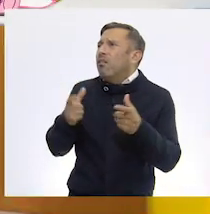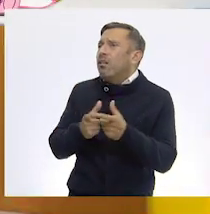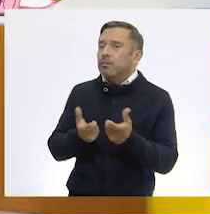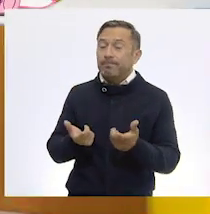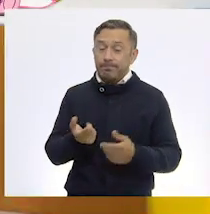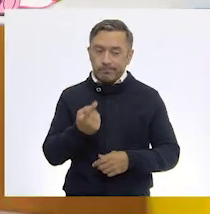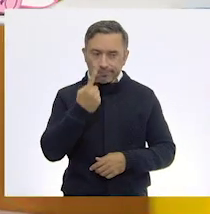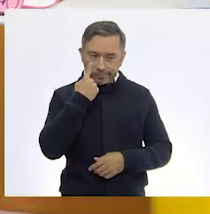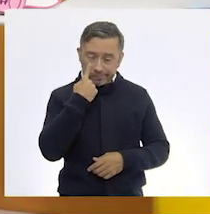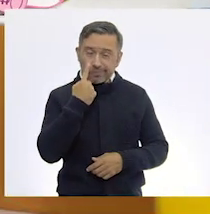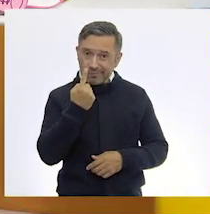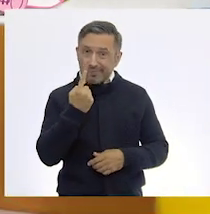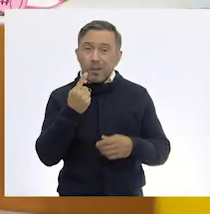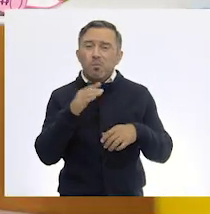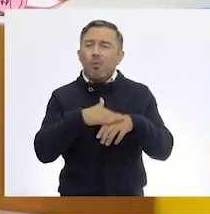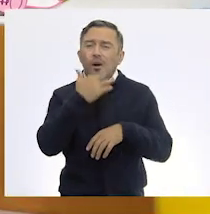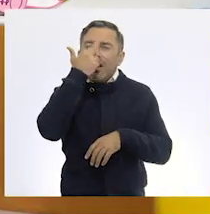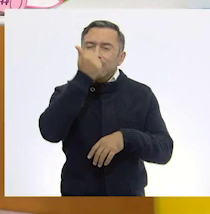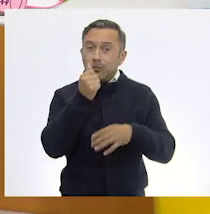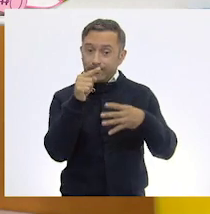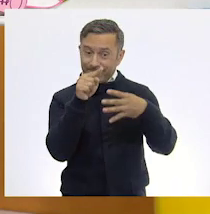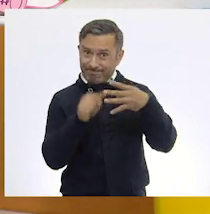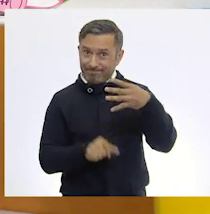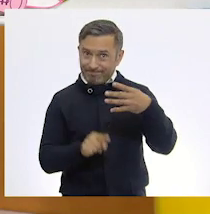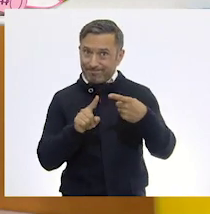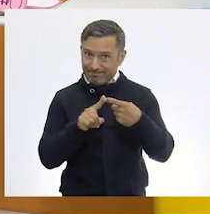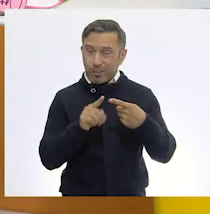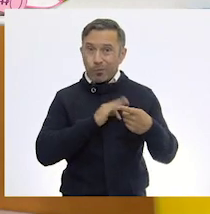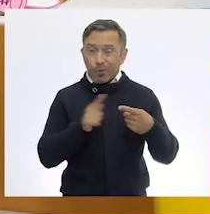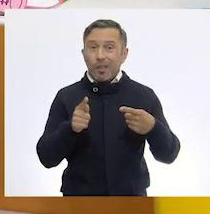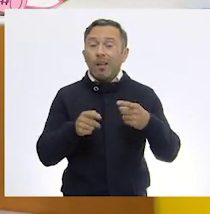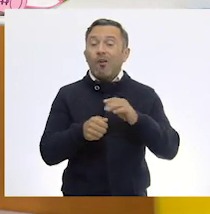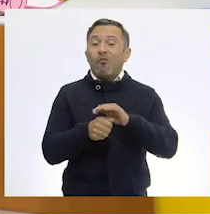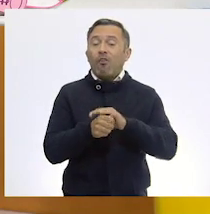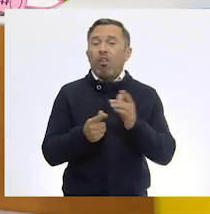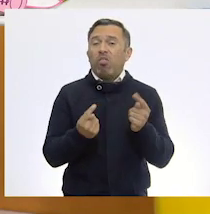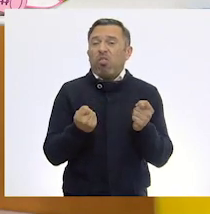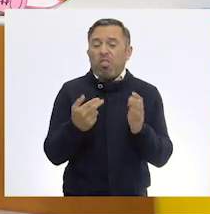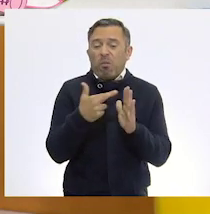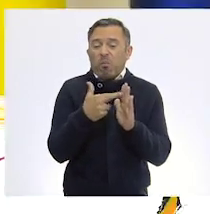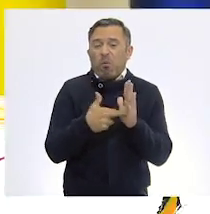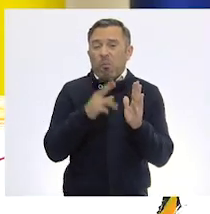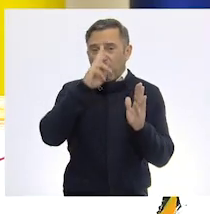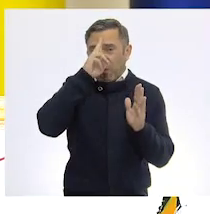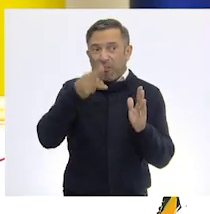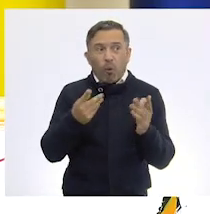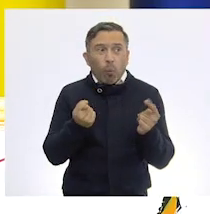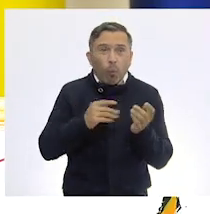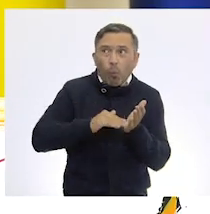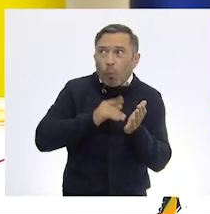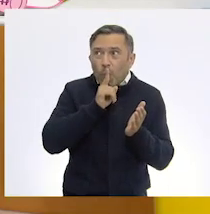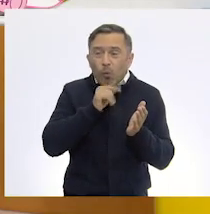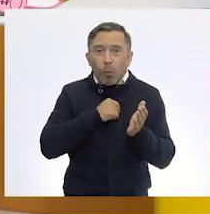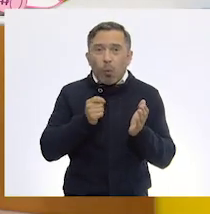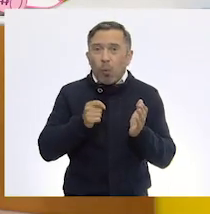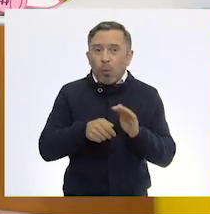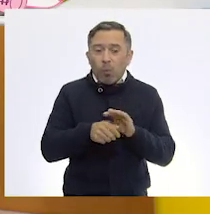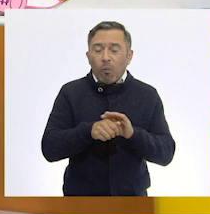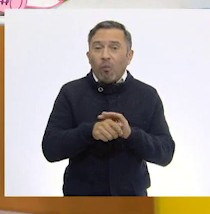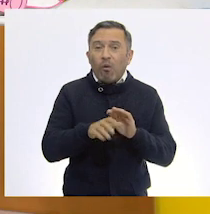son la captura ilegal de tortugas y el saqueo de sus huevos. Maestra, ¿qué es ilegal? Que lo